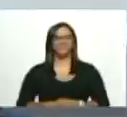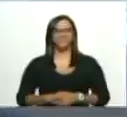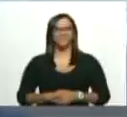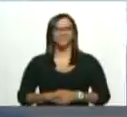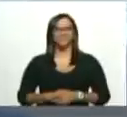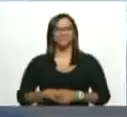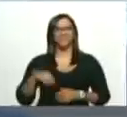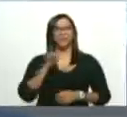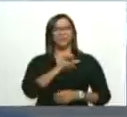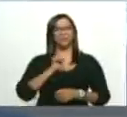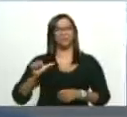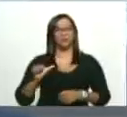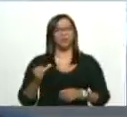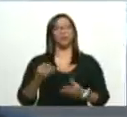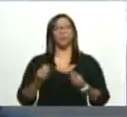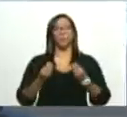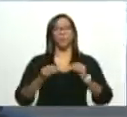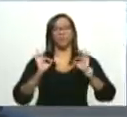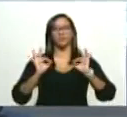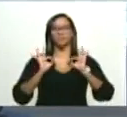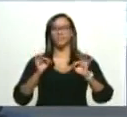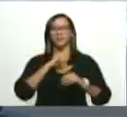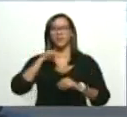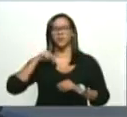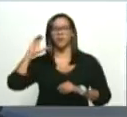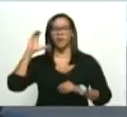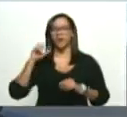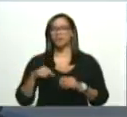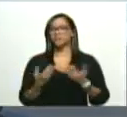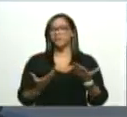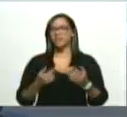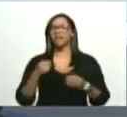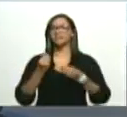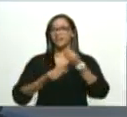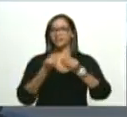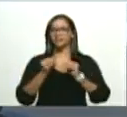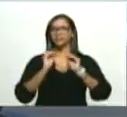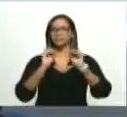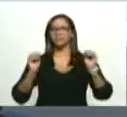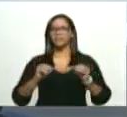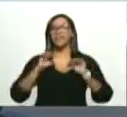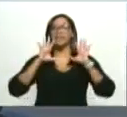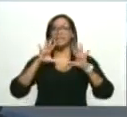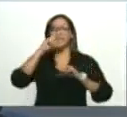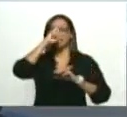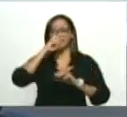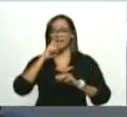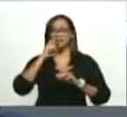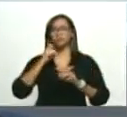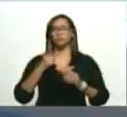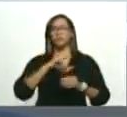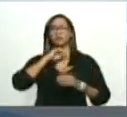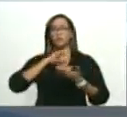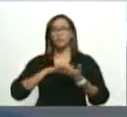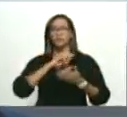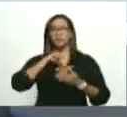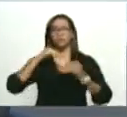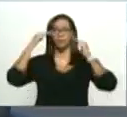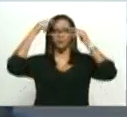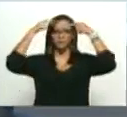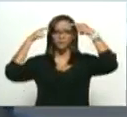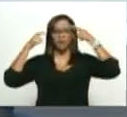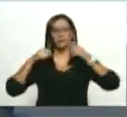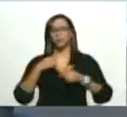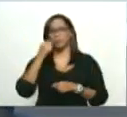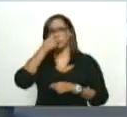esta semana es una semana muy especial en nuestro país, ya que se estarán recordando 10 años de la siembra del comandante supremo Hugo Chávez Frías. Un hombre que